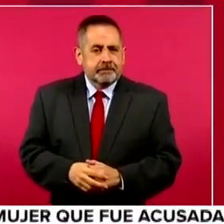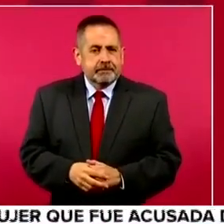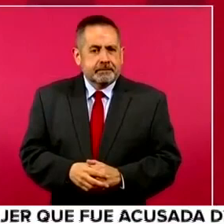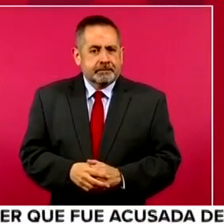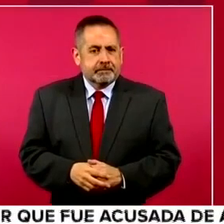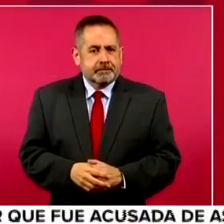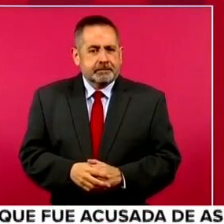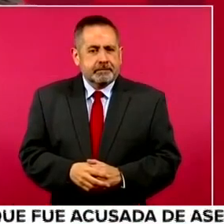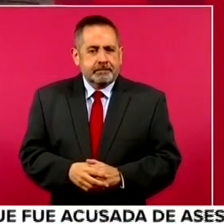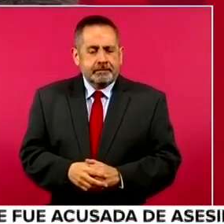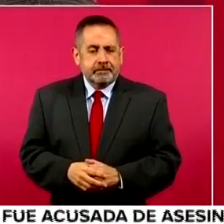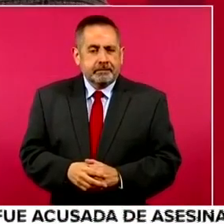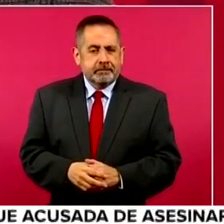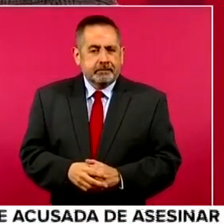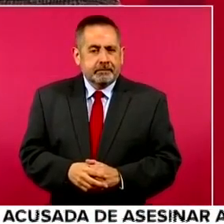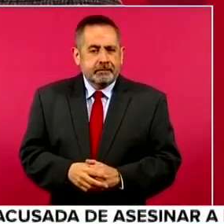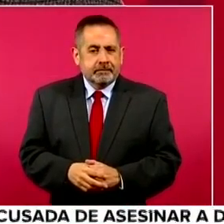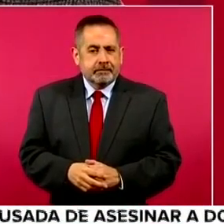es